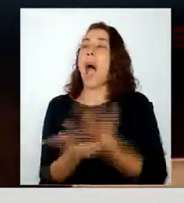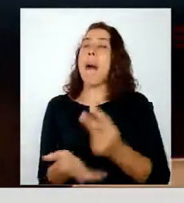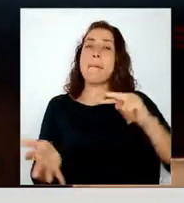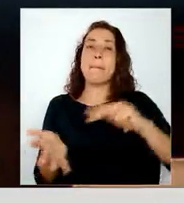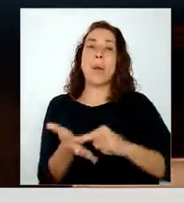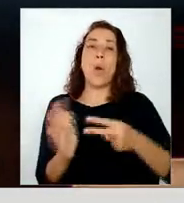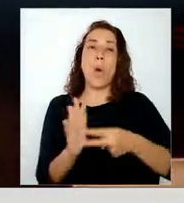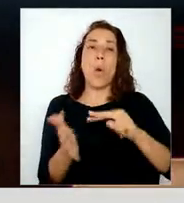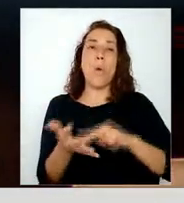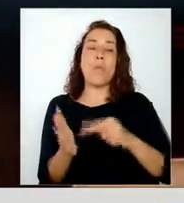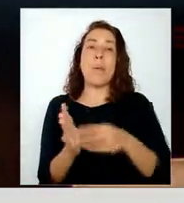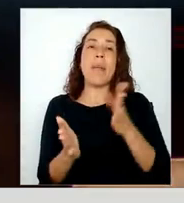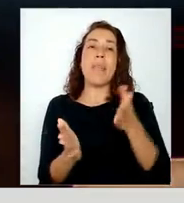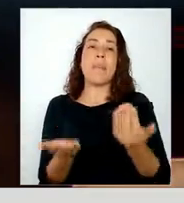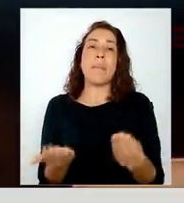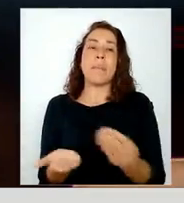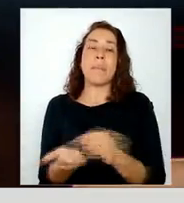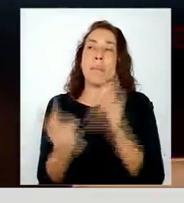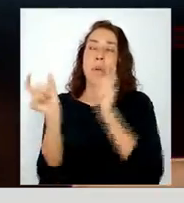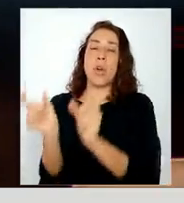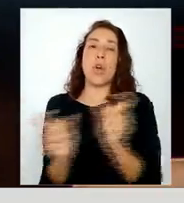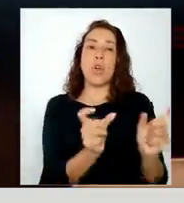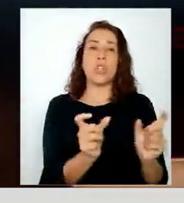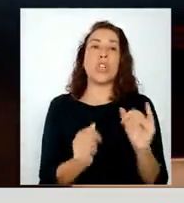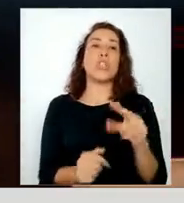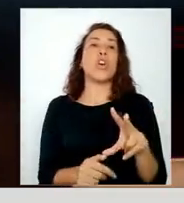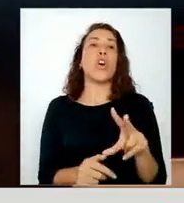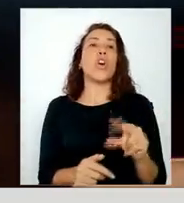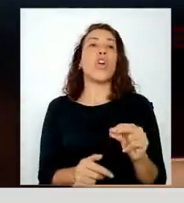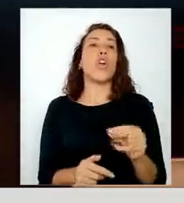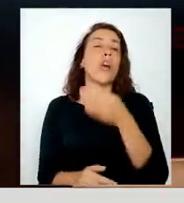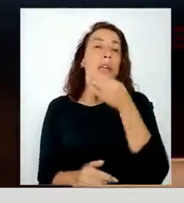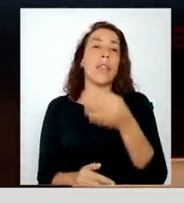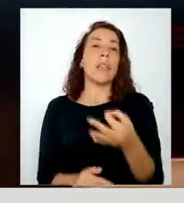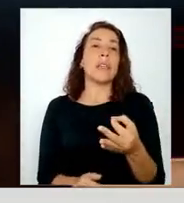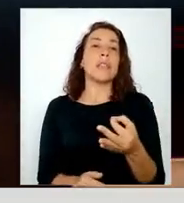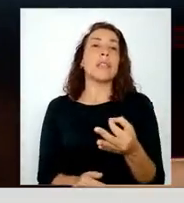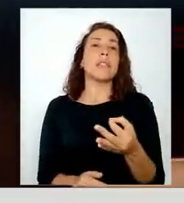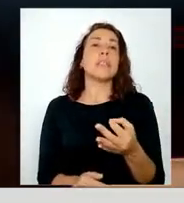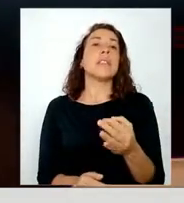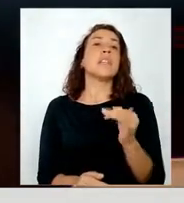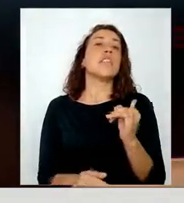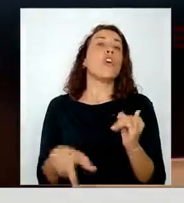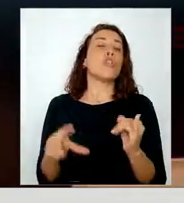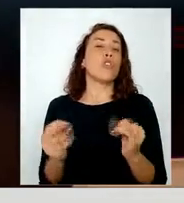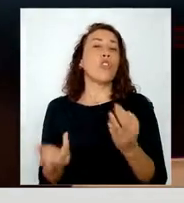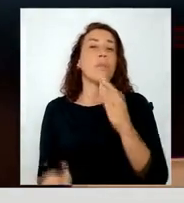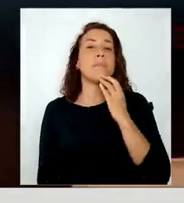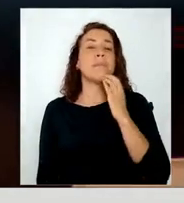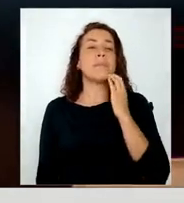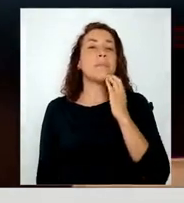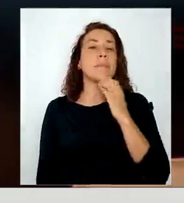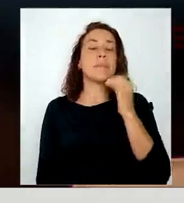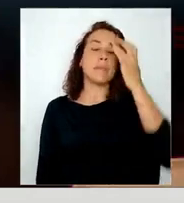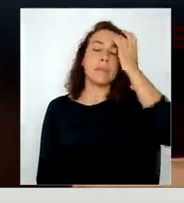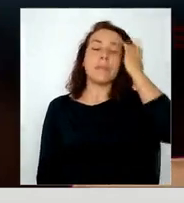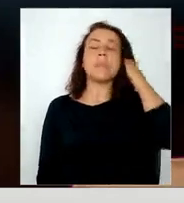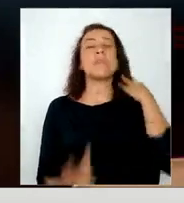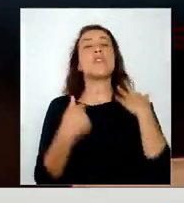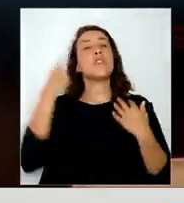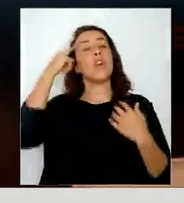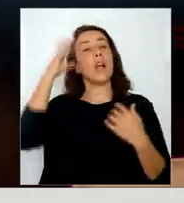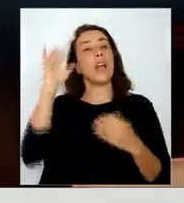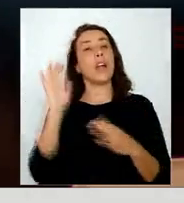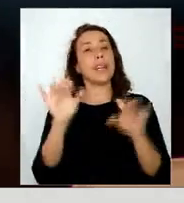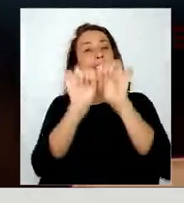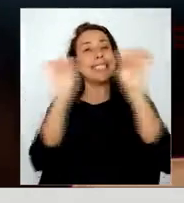fiscalizar si realmente lo que se plantea aquí es o no lo es por lo tanto creo que ante eso con este sistema se van a poder